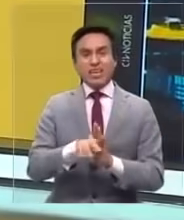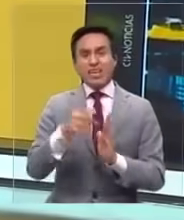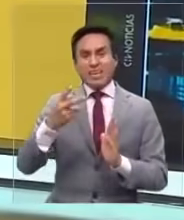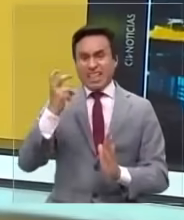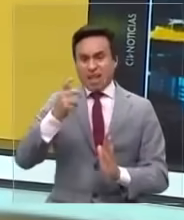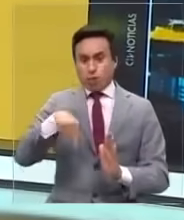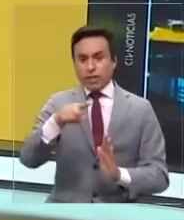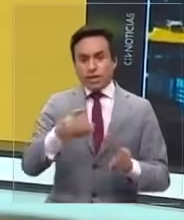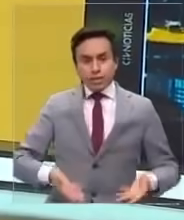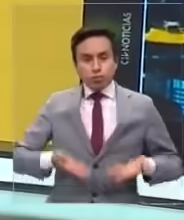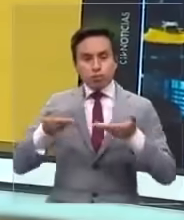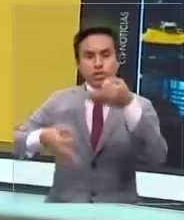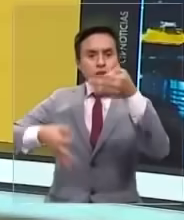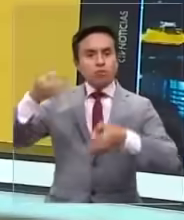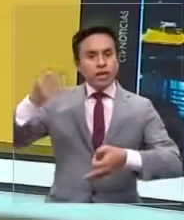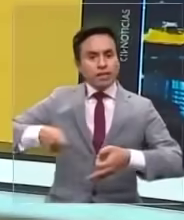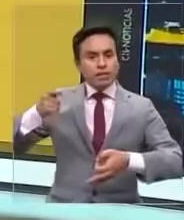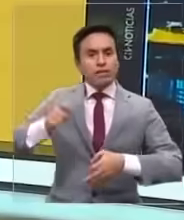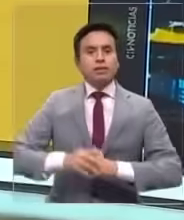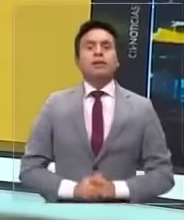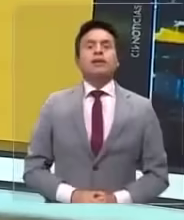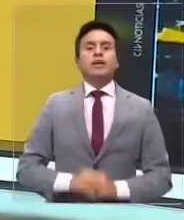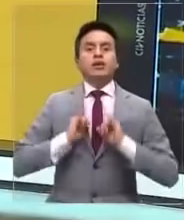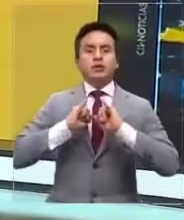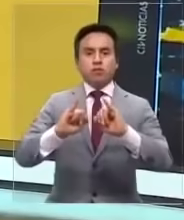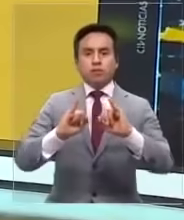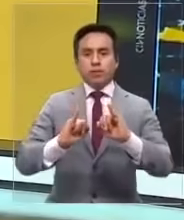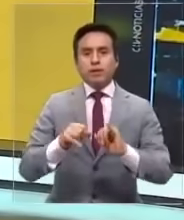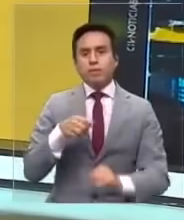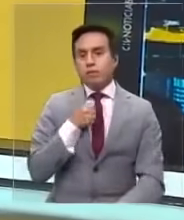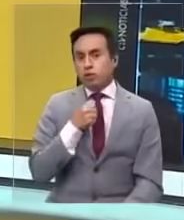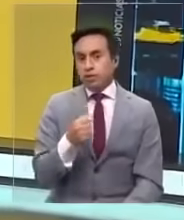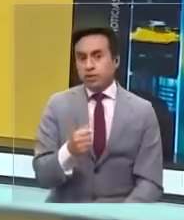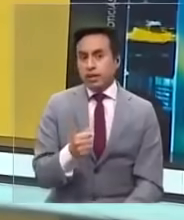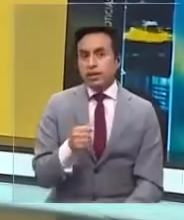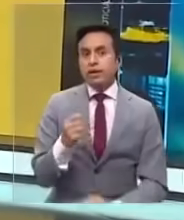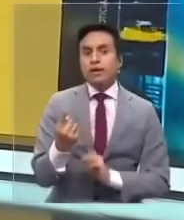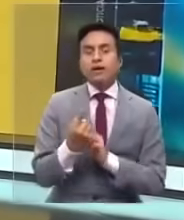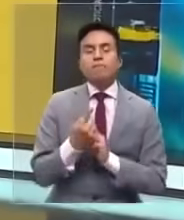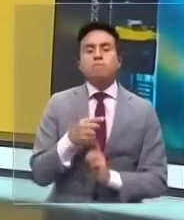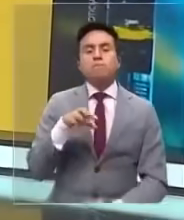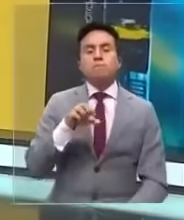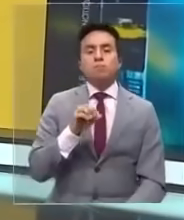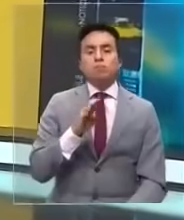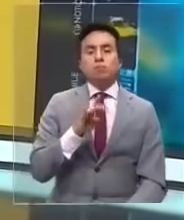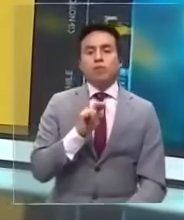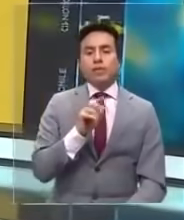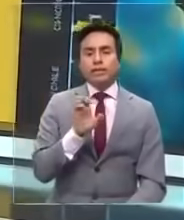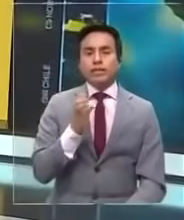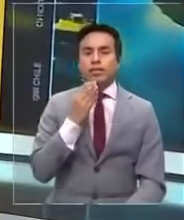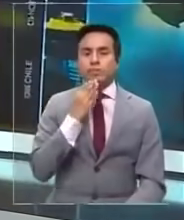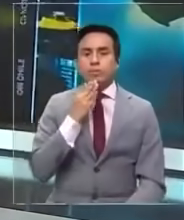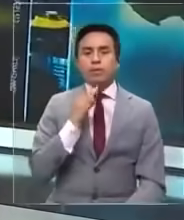delincuentes a disposición de los tribunales. El informe es de los periodistas Raúl Poblete y Avelino